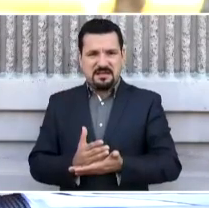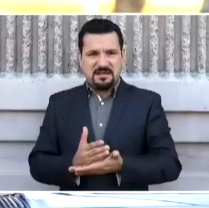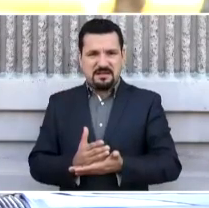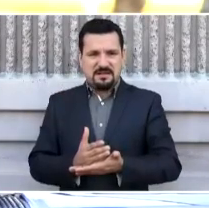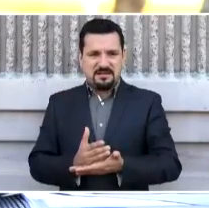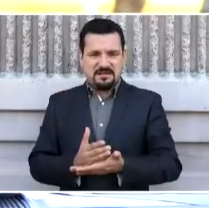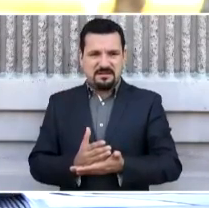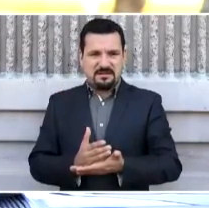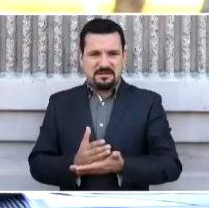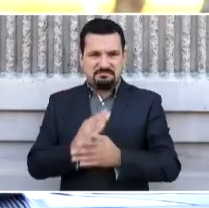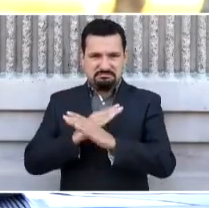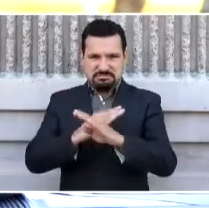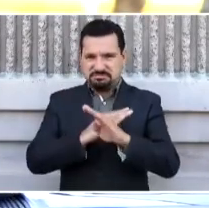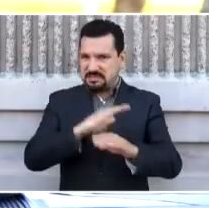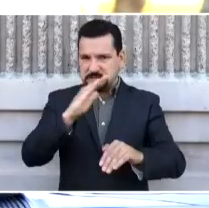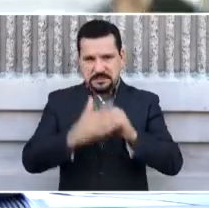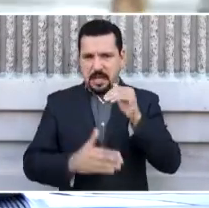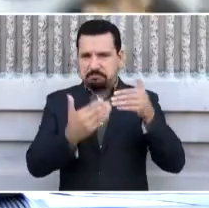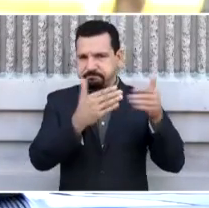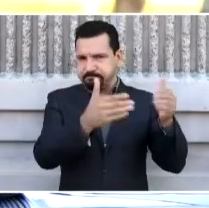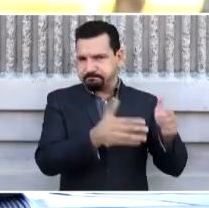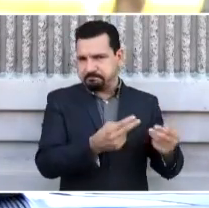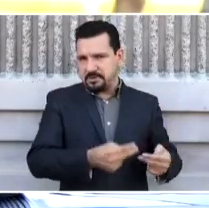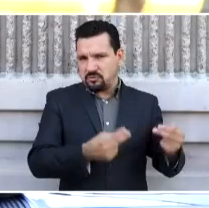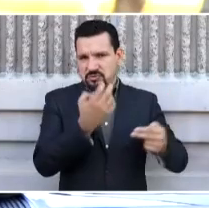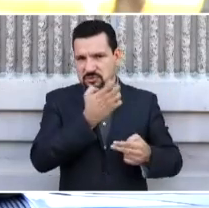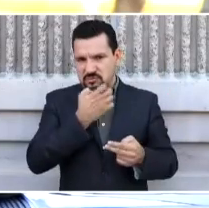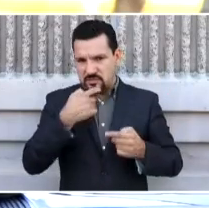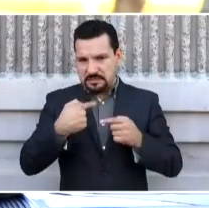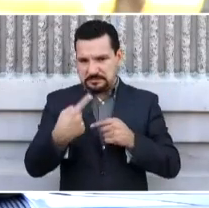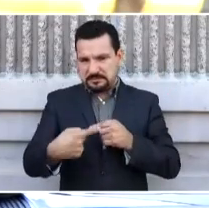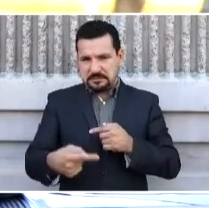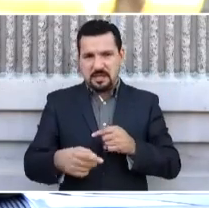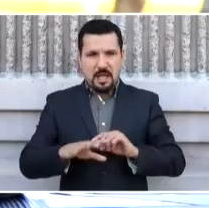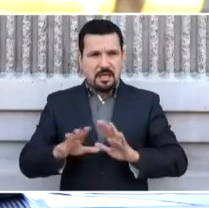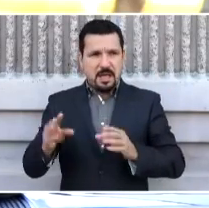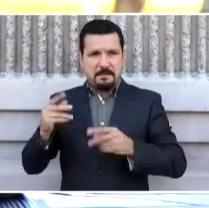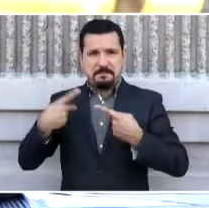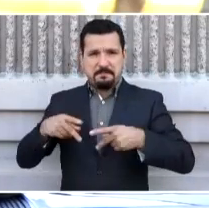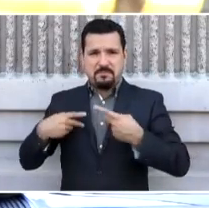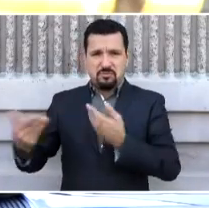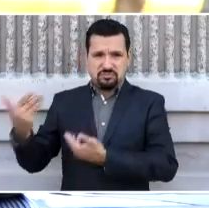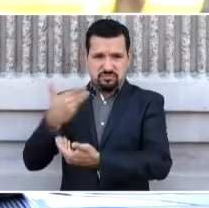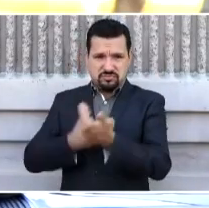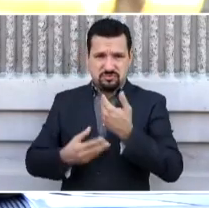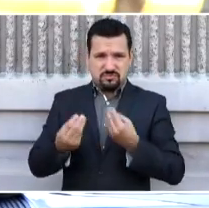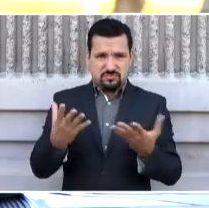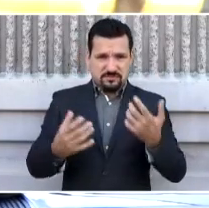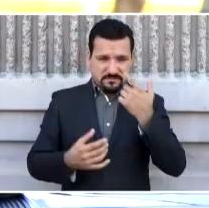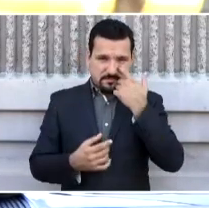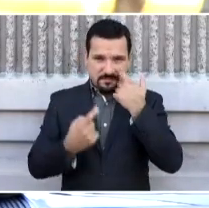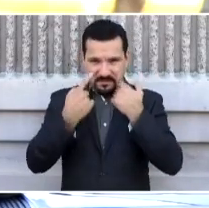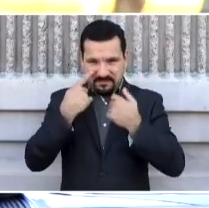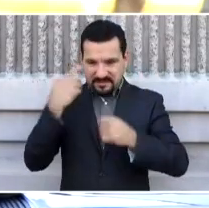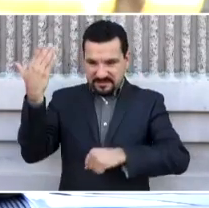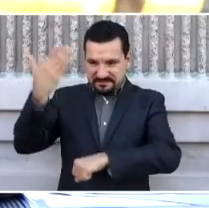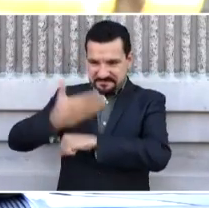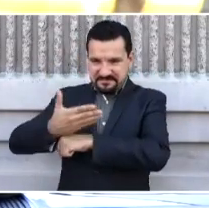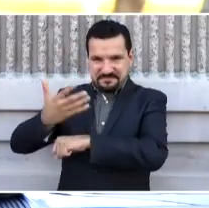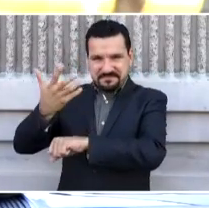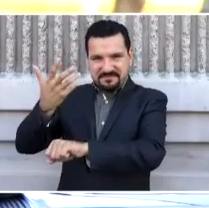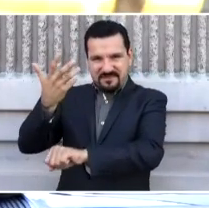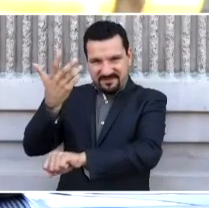sus estrategias de contingencia. Pero hemos seguido, fíjate, nada más en las garitas del estado, hemos hecho